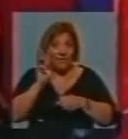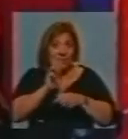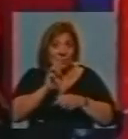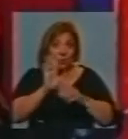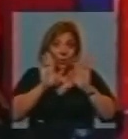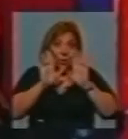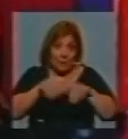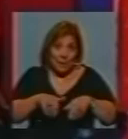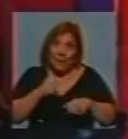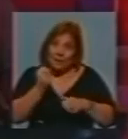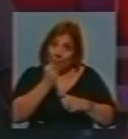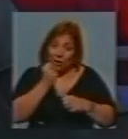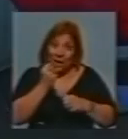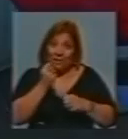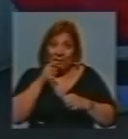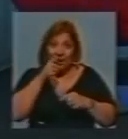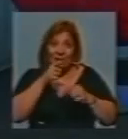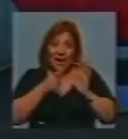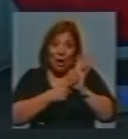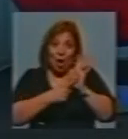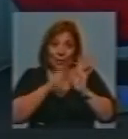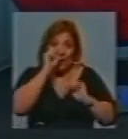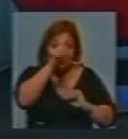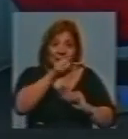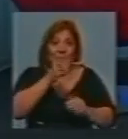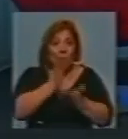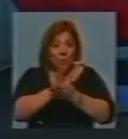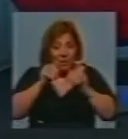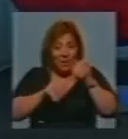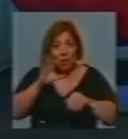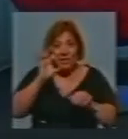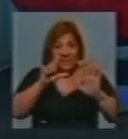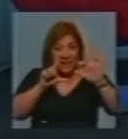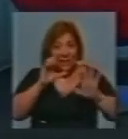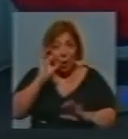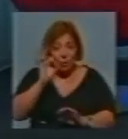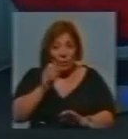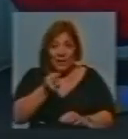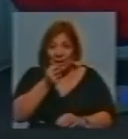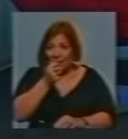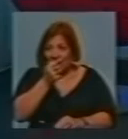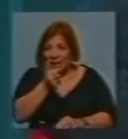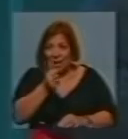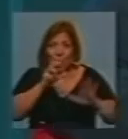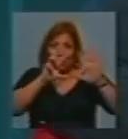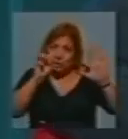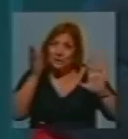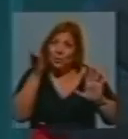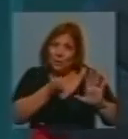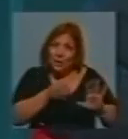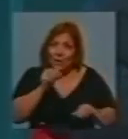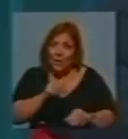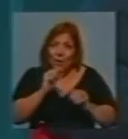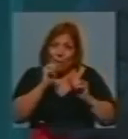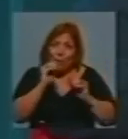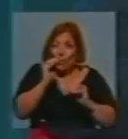era bien importante. Sin embargo, en las últimas elecciones, la ocurrida el 7 de octubre, votó casi un 80%, ahora votó un